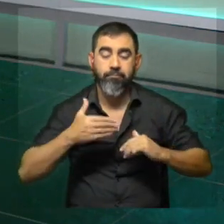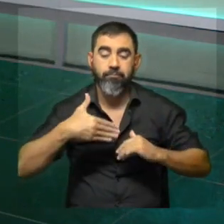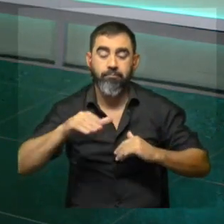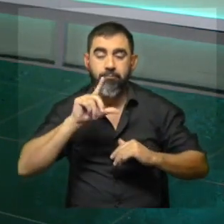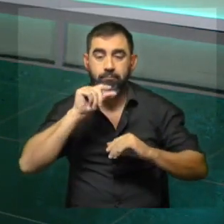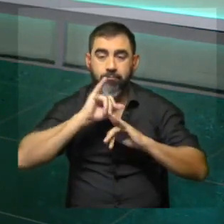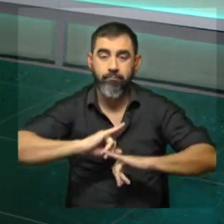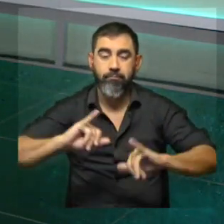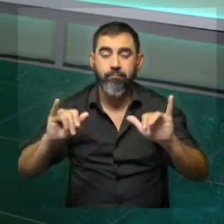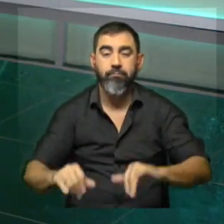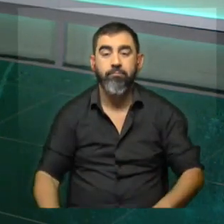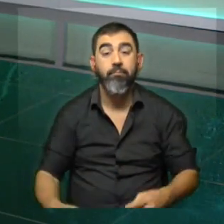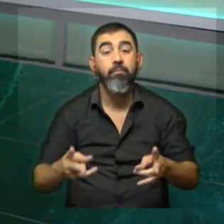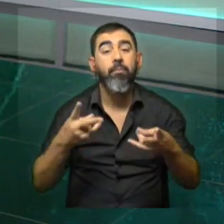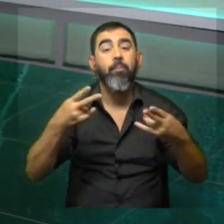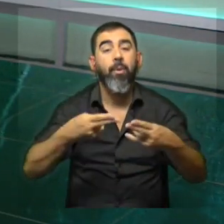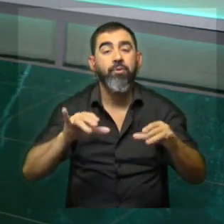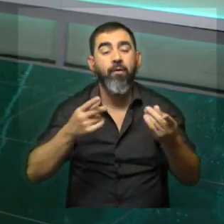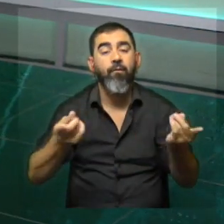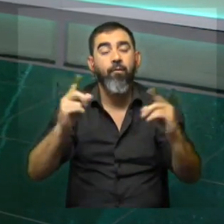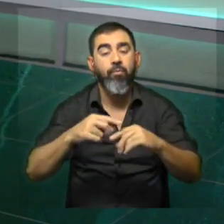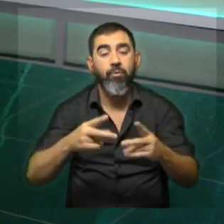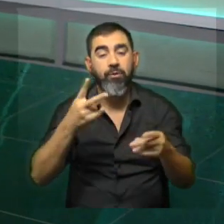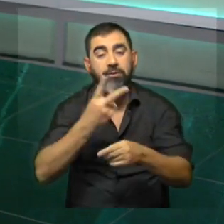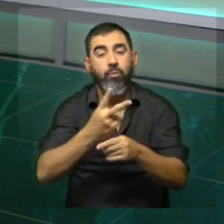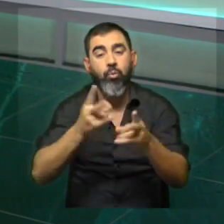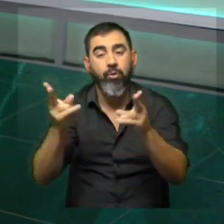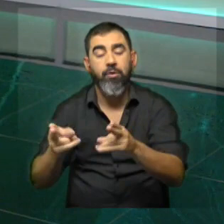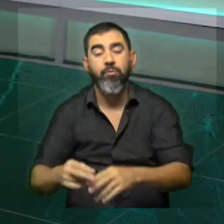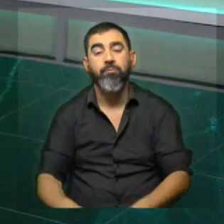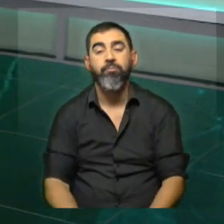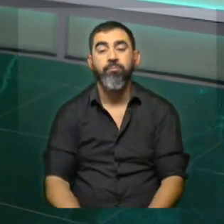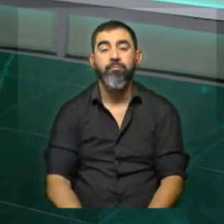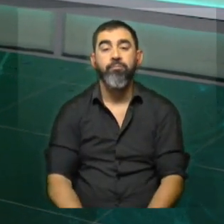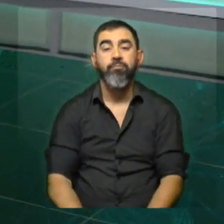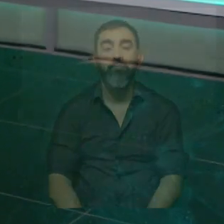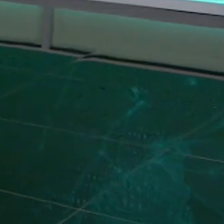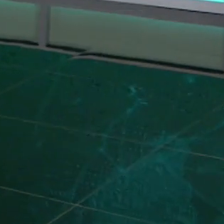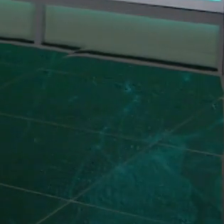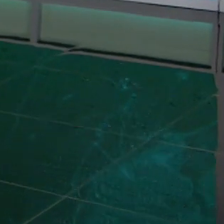Bueno muy bien hacemos una pausa Una pausa y ya venimos con el segundo bloque de noticias